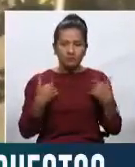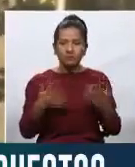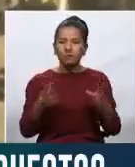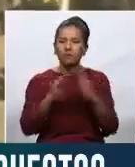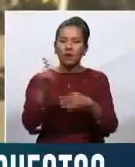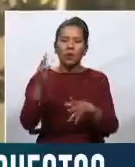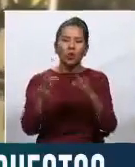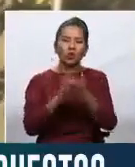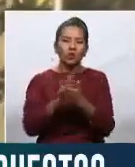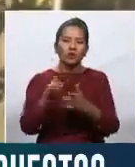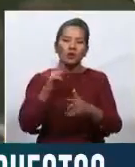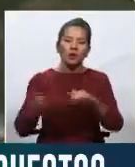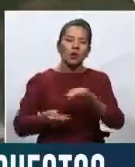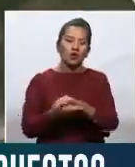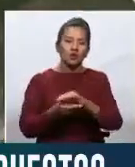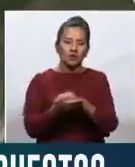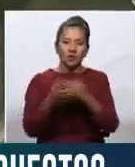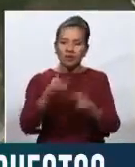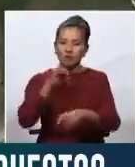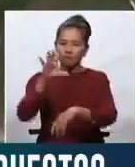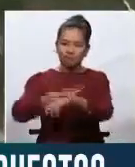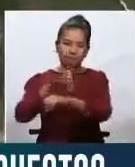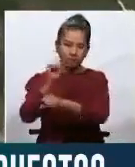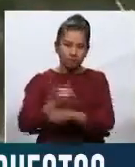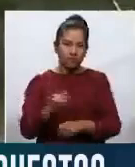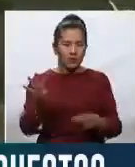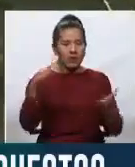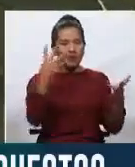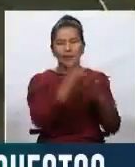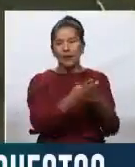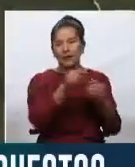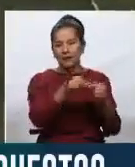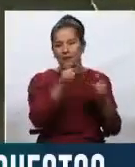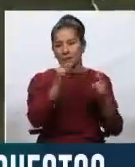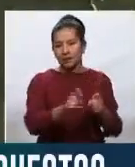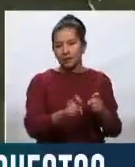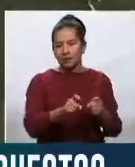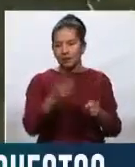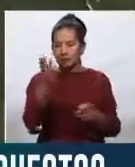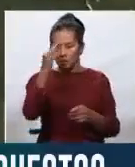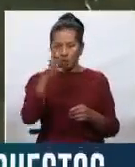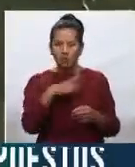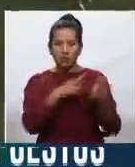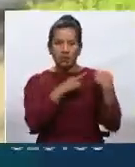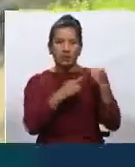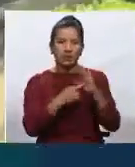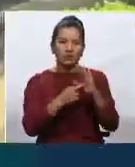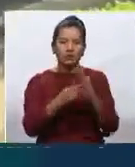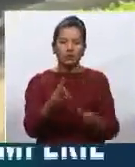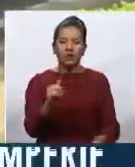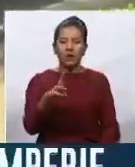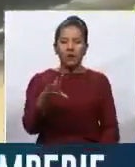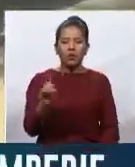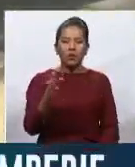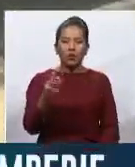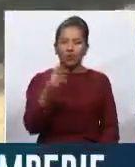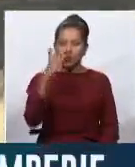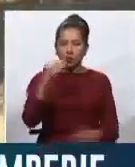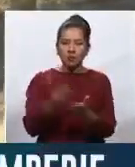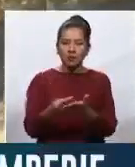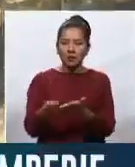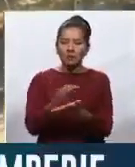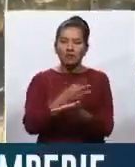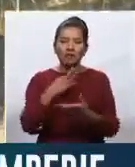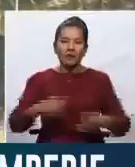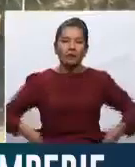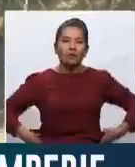Paz determinó la detención preventiva en la cárcel de San Pedro para el representante de Fabro Motors, acusado de enriquecimiento